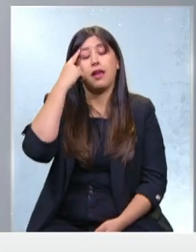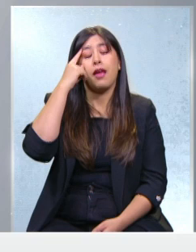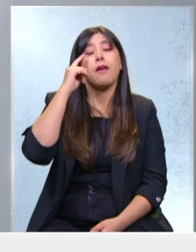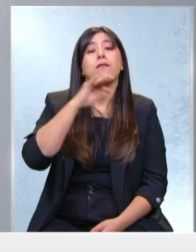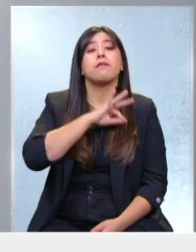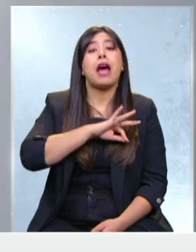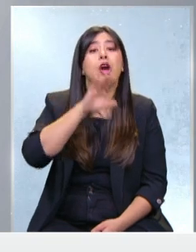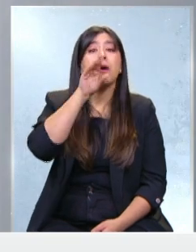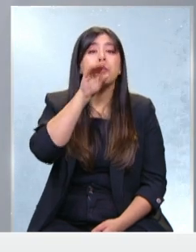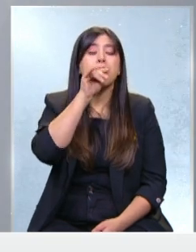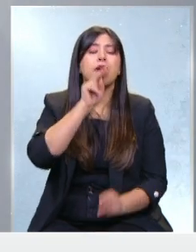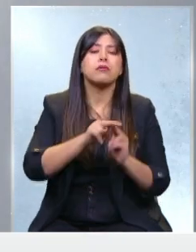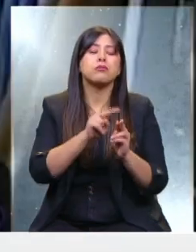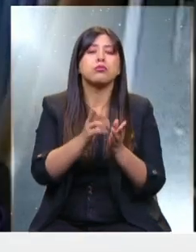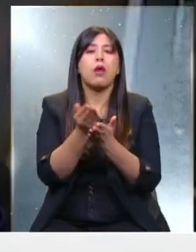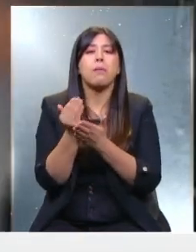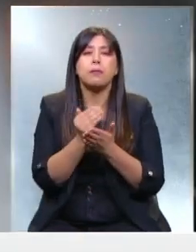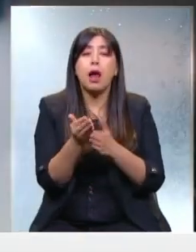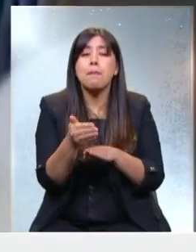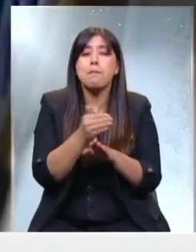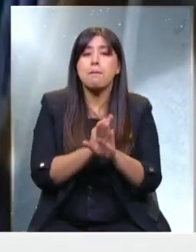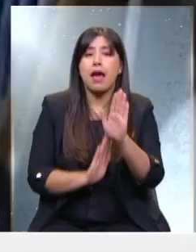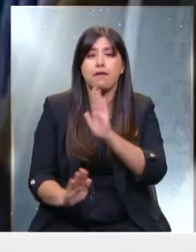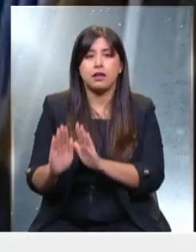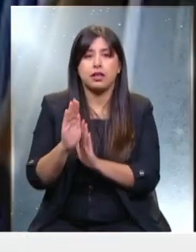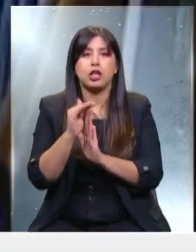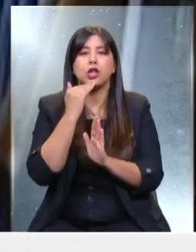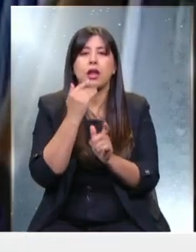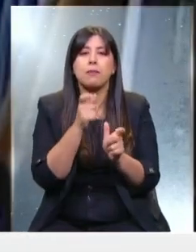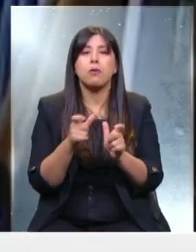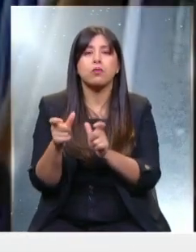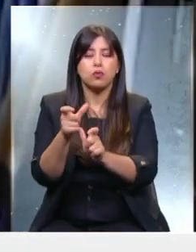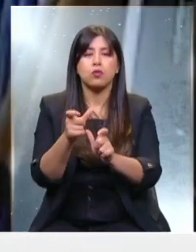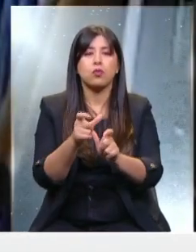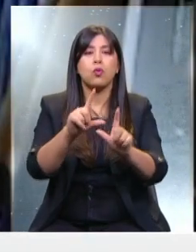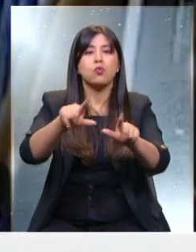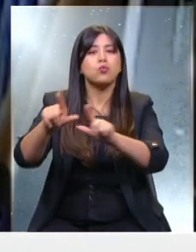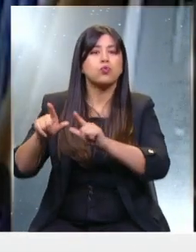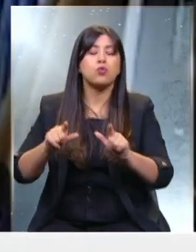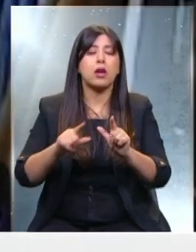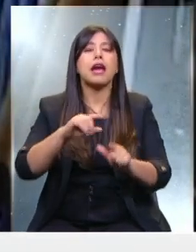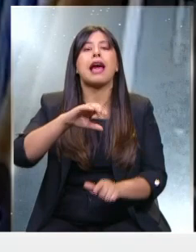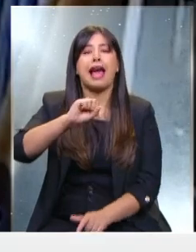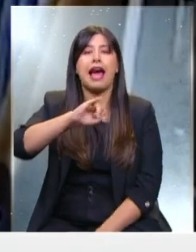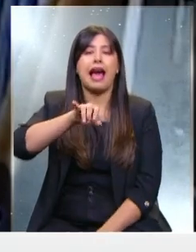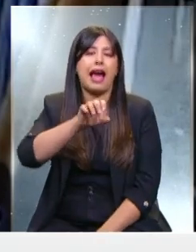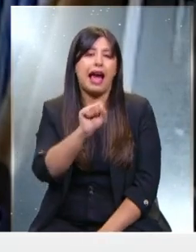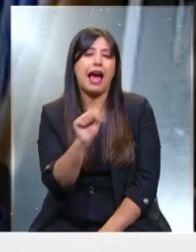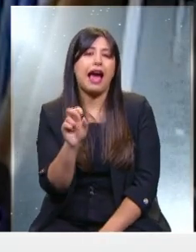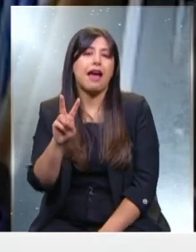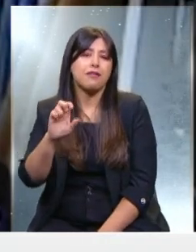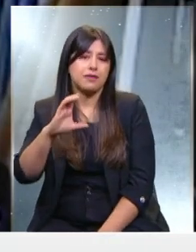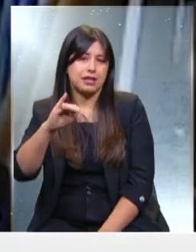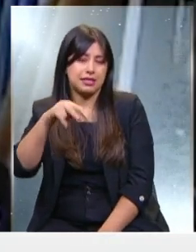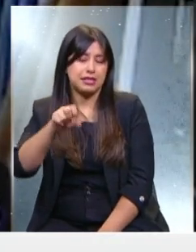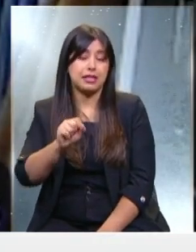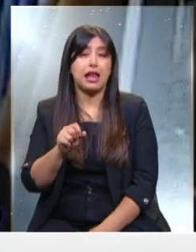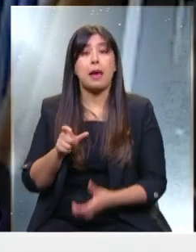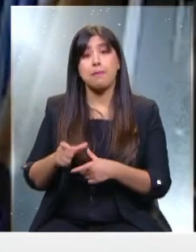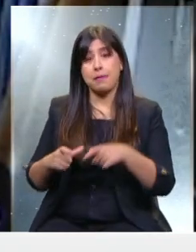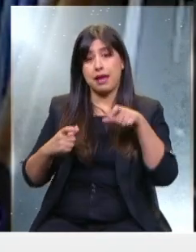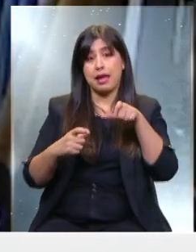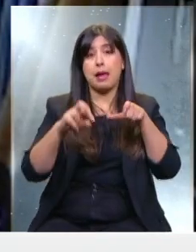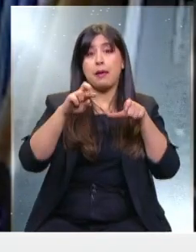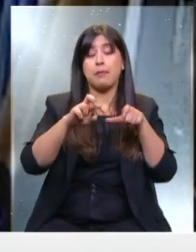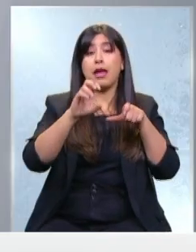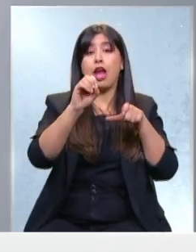plan preventivo y que monitorea eventuales estafas en las sucursales de Caja Vecina. En caso de que la máquina POS haya